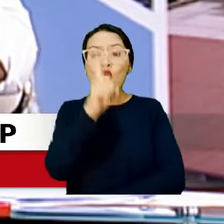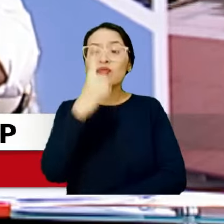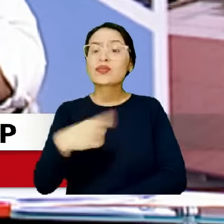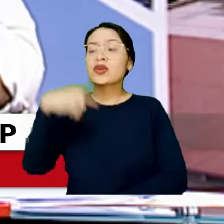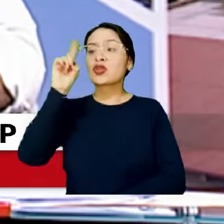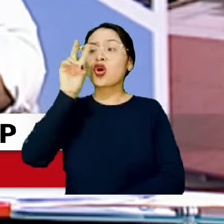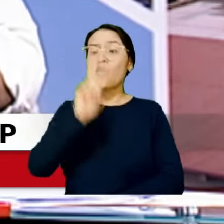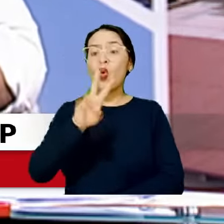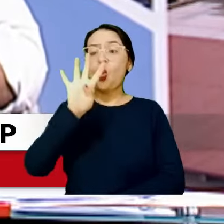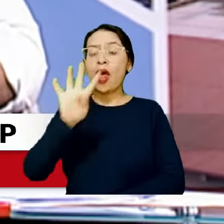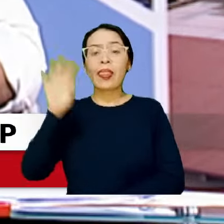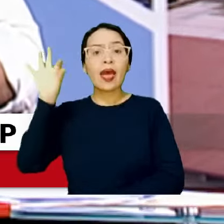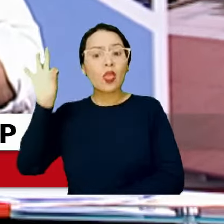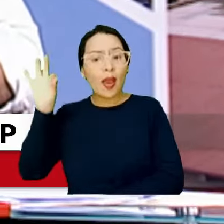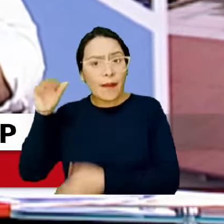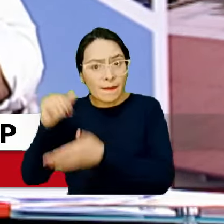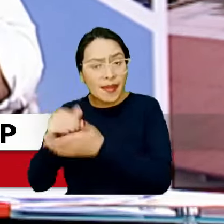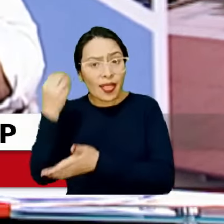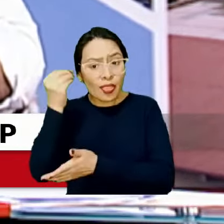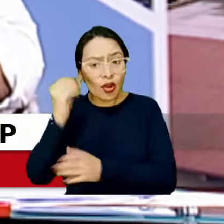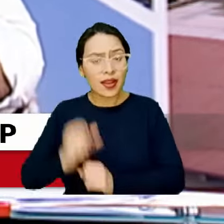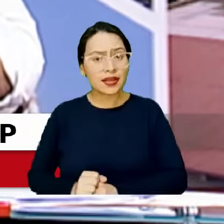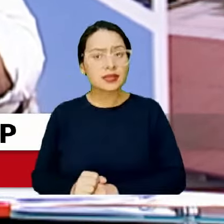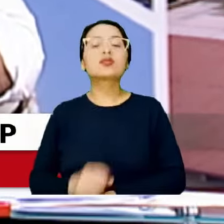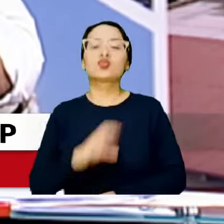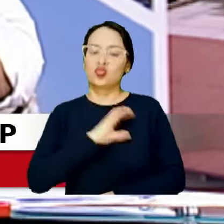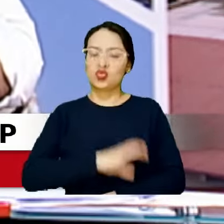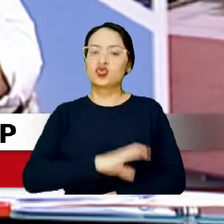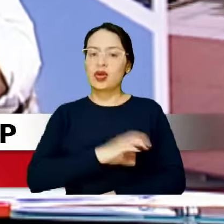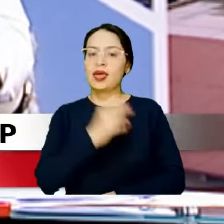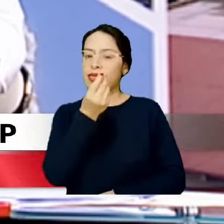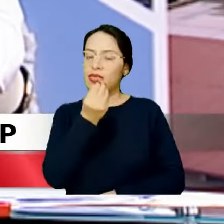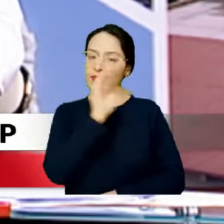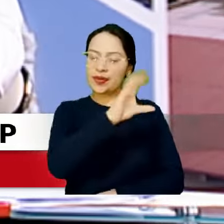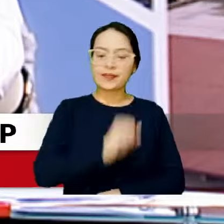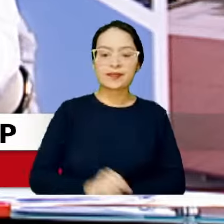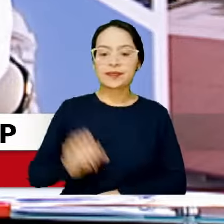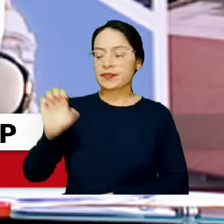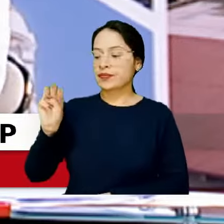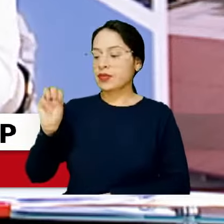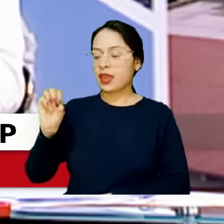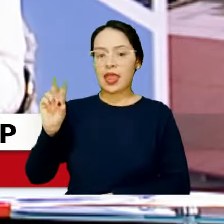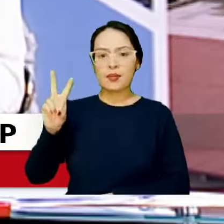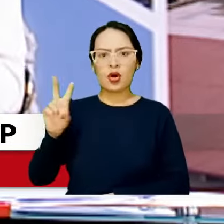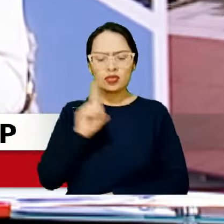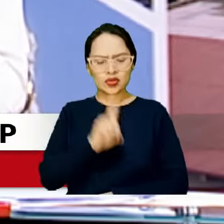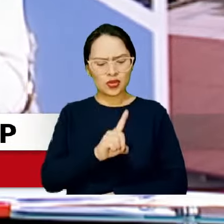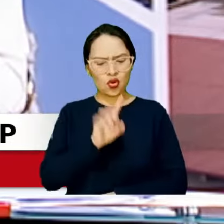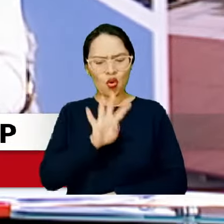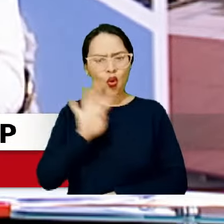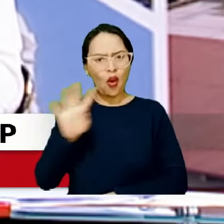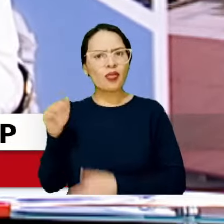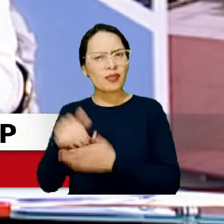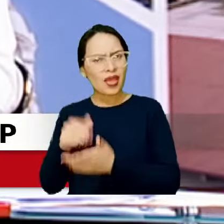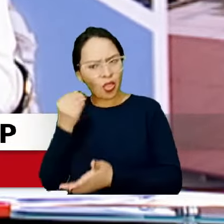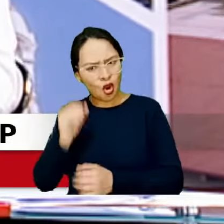$1,249,000 en conciertos, solo del municipio, vamos a EMOF, concierto $124,000, vamos a la EMAC,